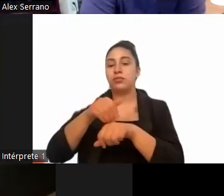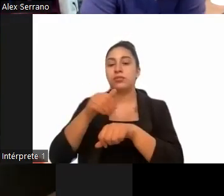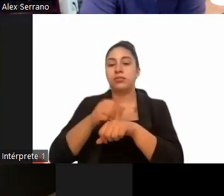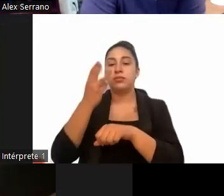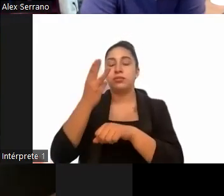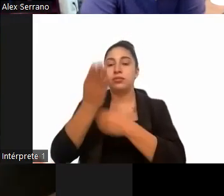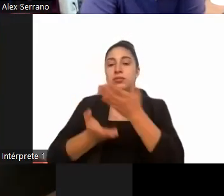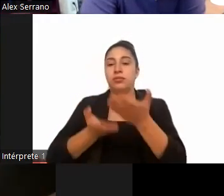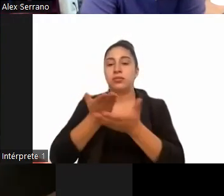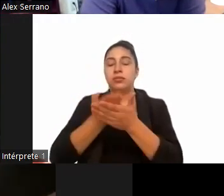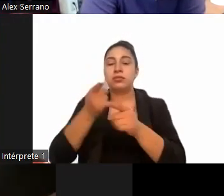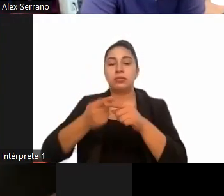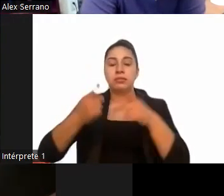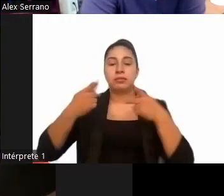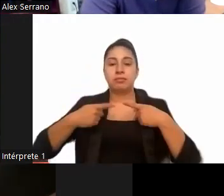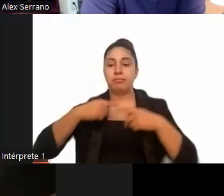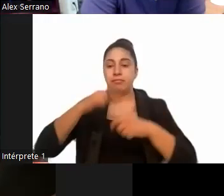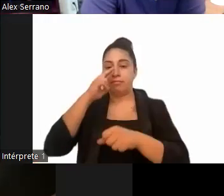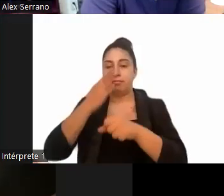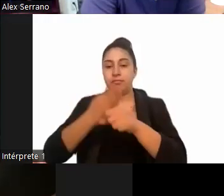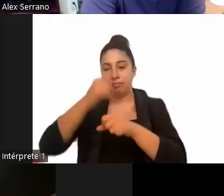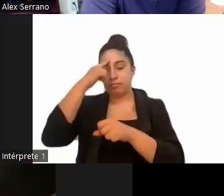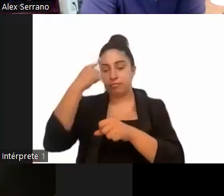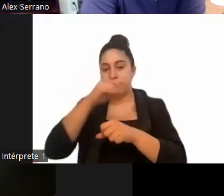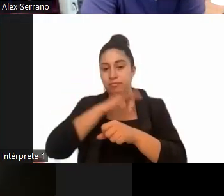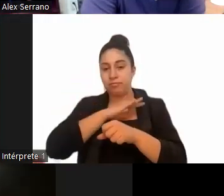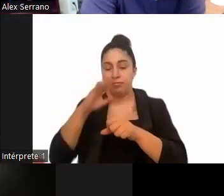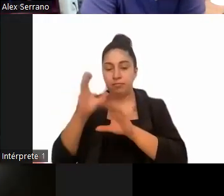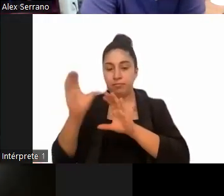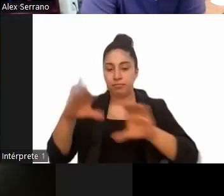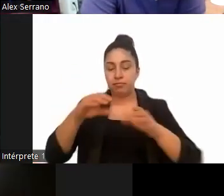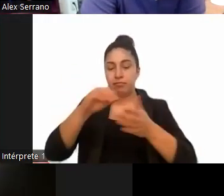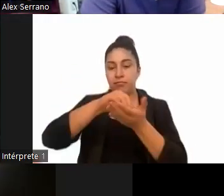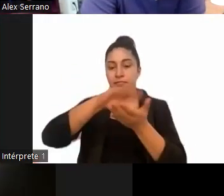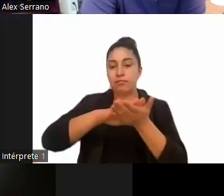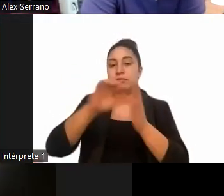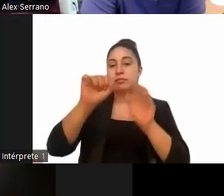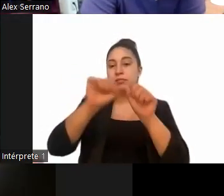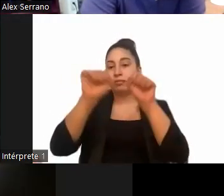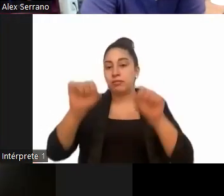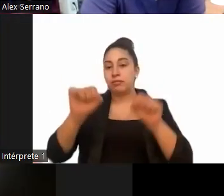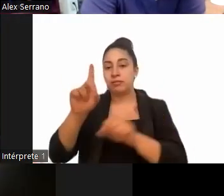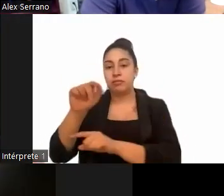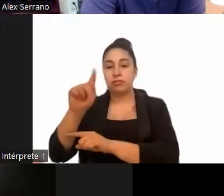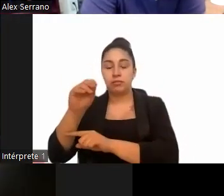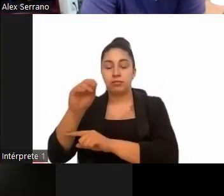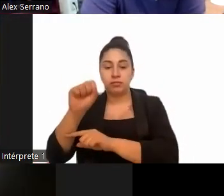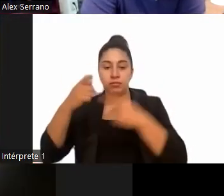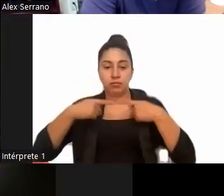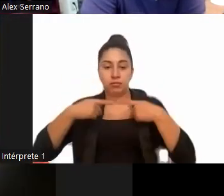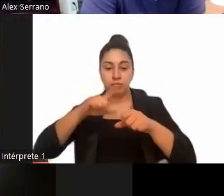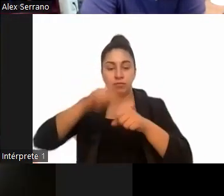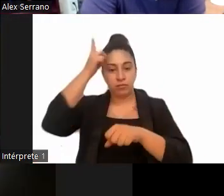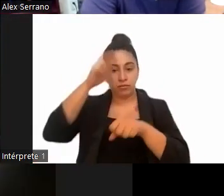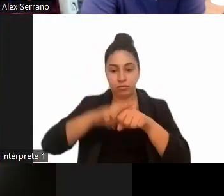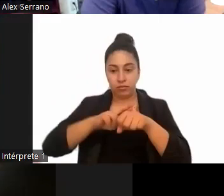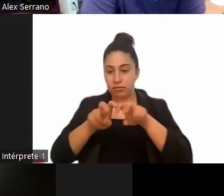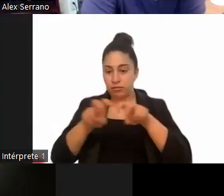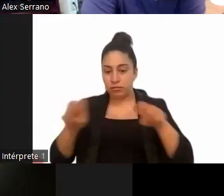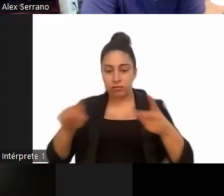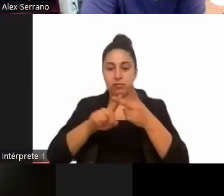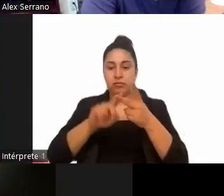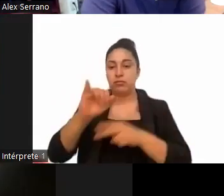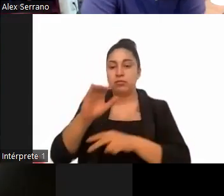las personas responsables y usuarias en el registro y consulta de los sistemas de datos personales de la mesa directiva, Junta de Coordinación Política del Congreso de la